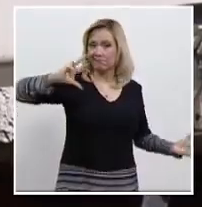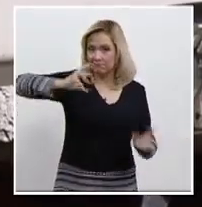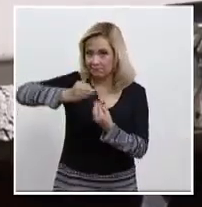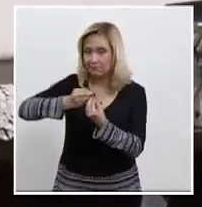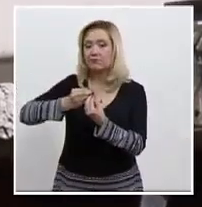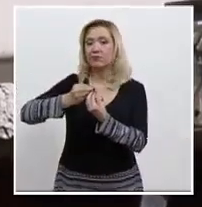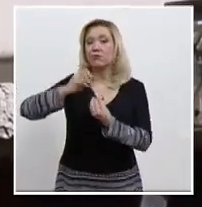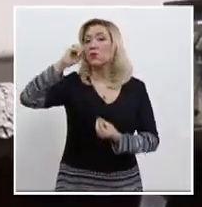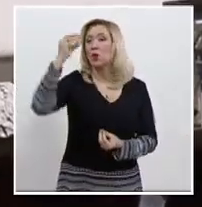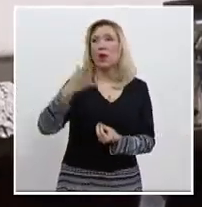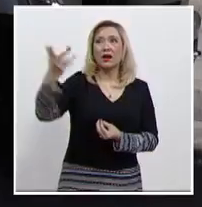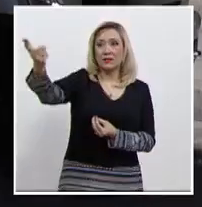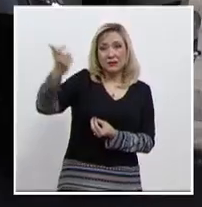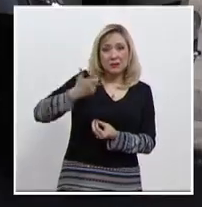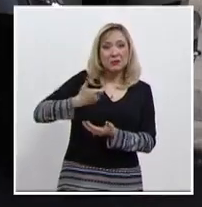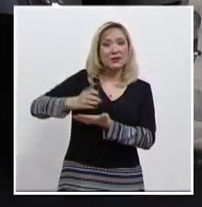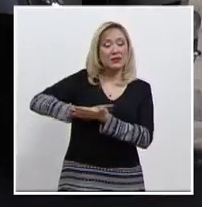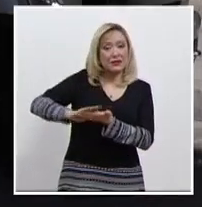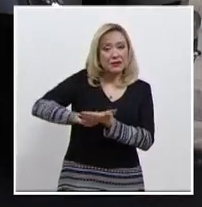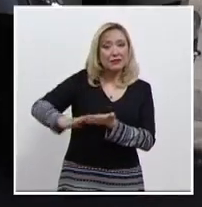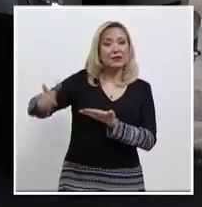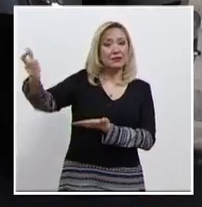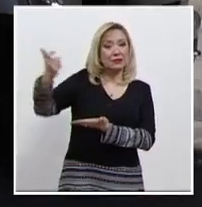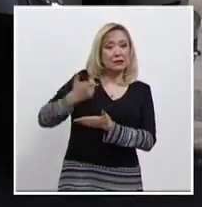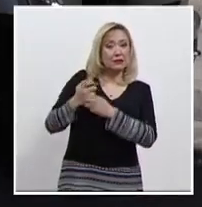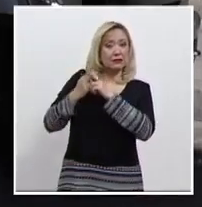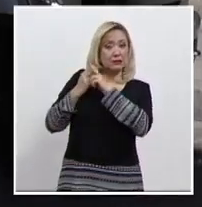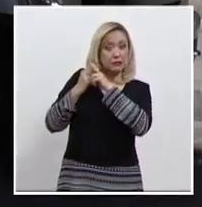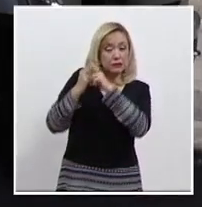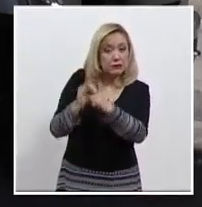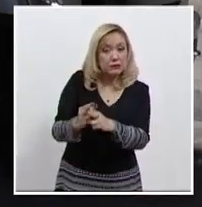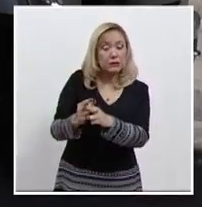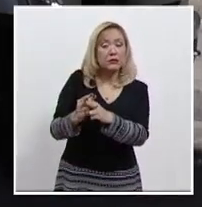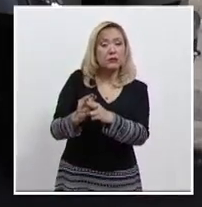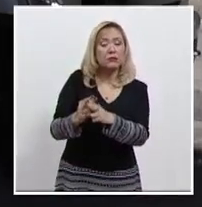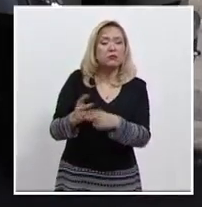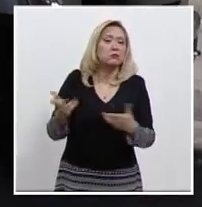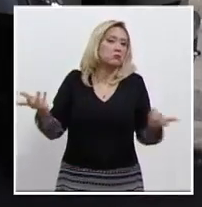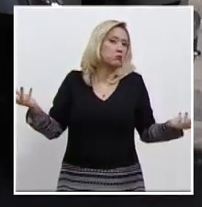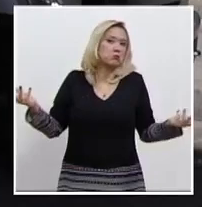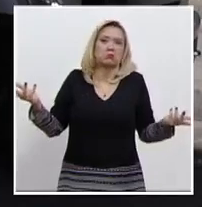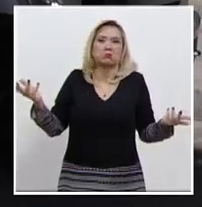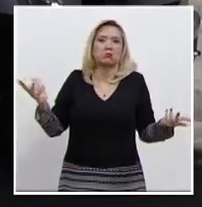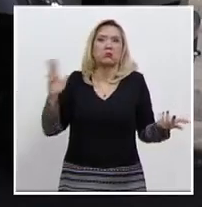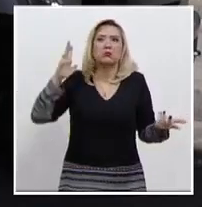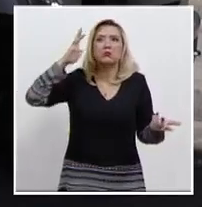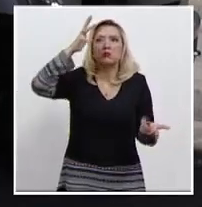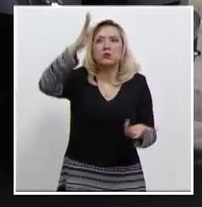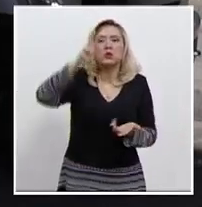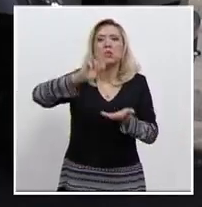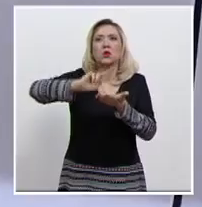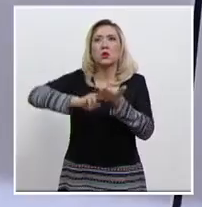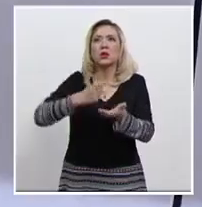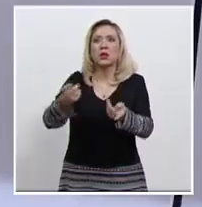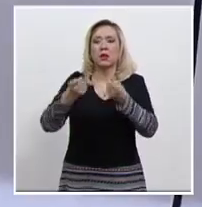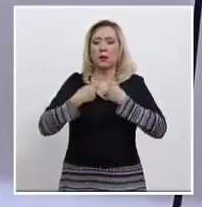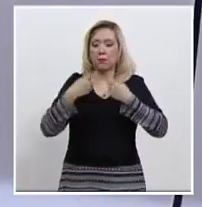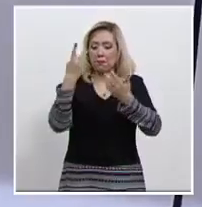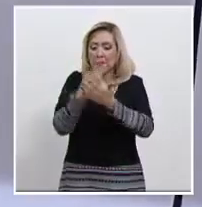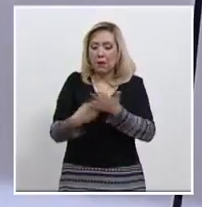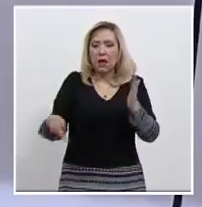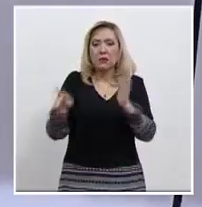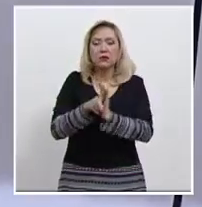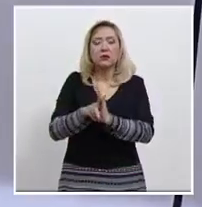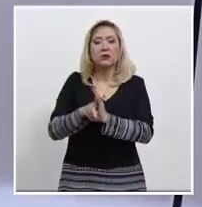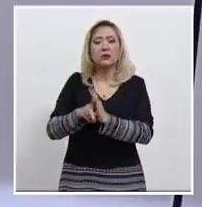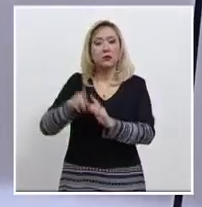liquide ese periodo y pague la prima de antigüedad, si en el futuro vuelve a ser contratado y se le otorga la planta o base, no se